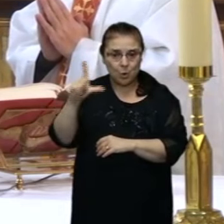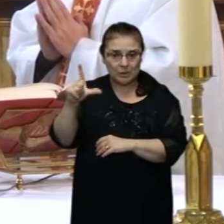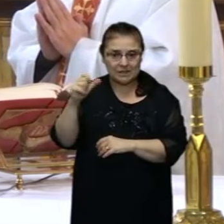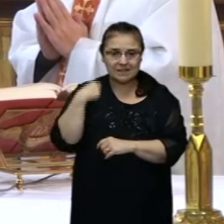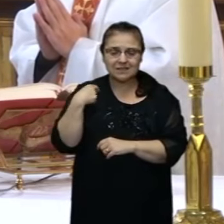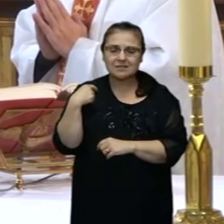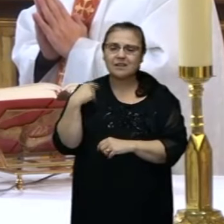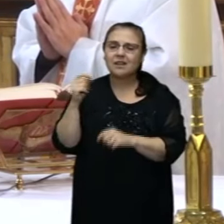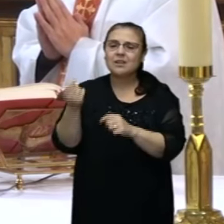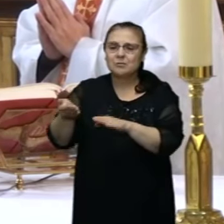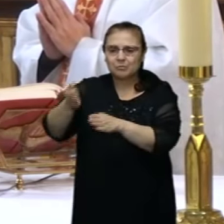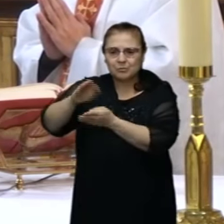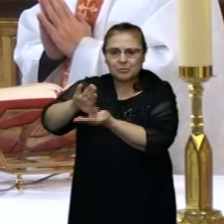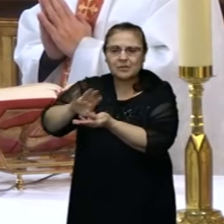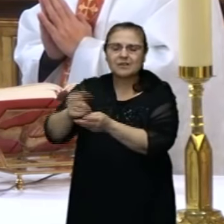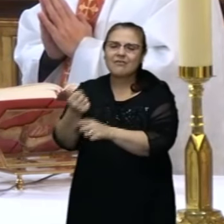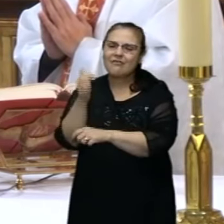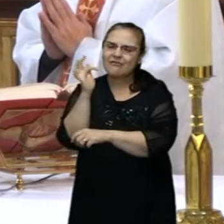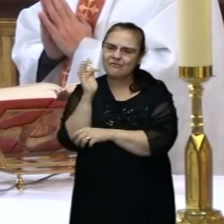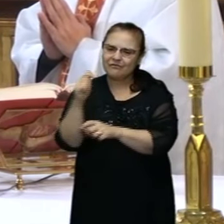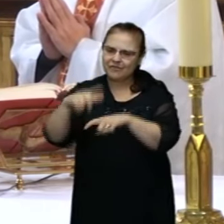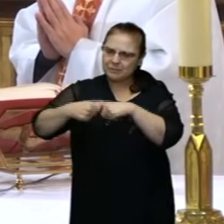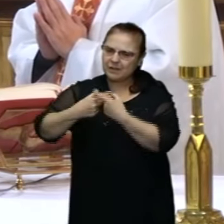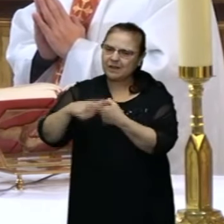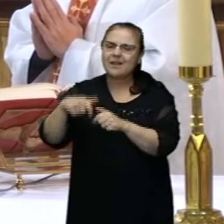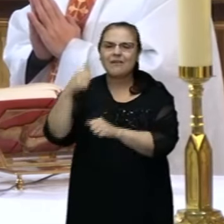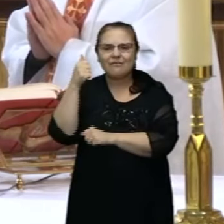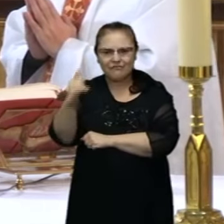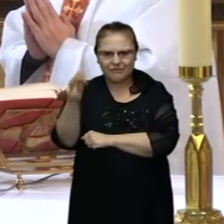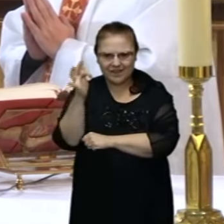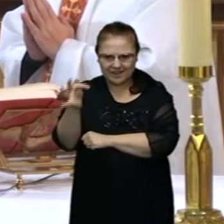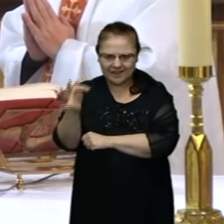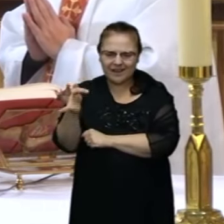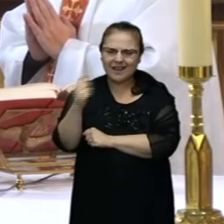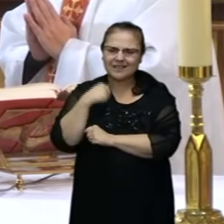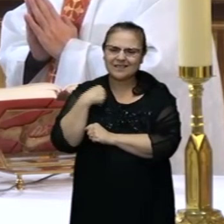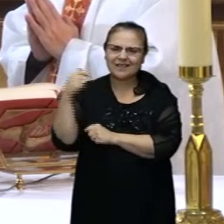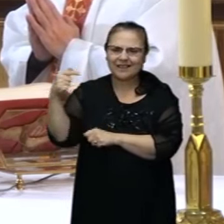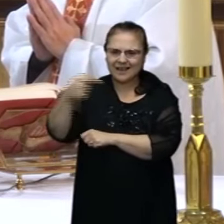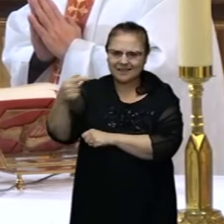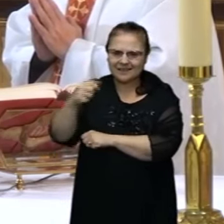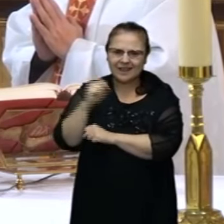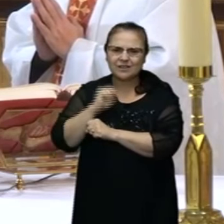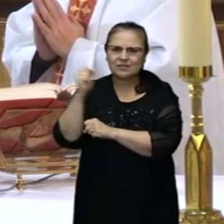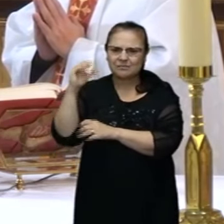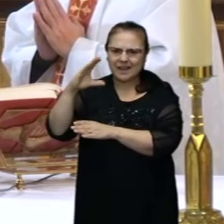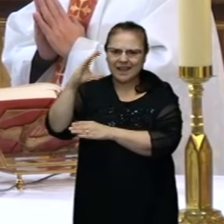y difuntos de la familia Fernández Gaitán y María Claret Costa.